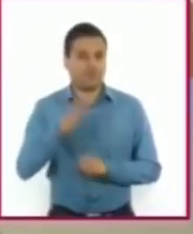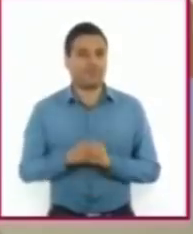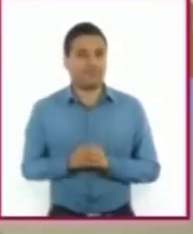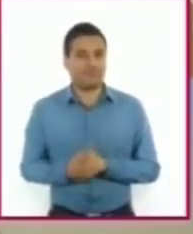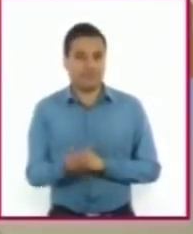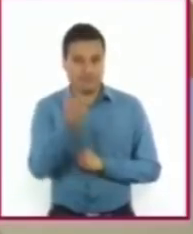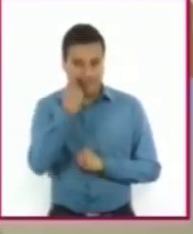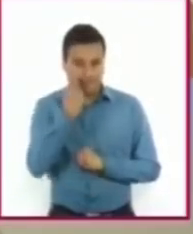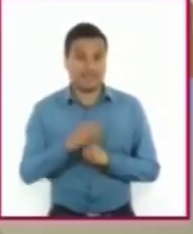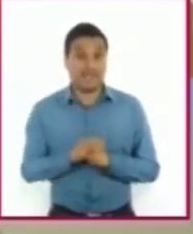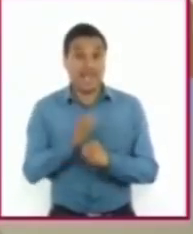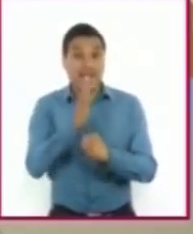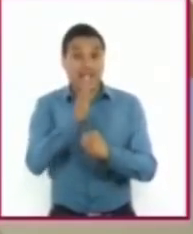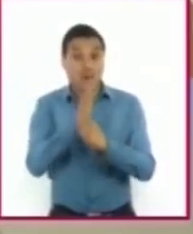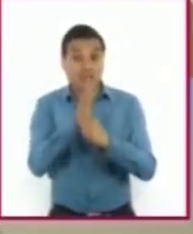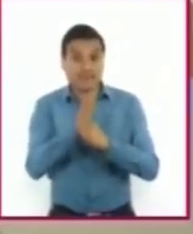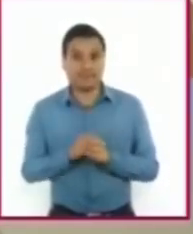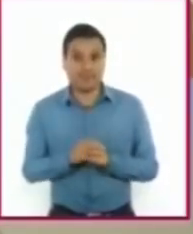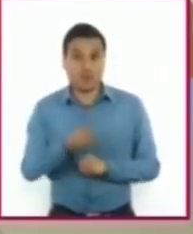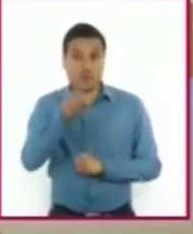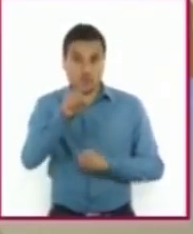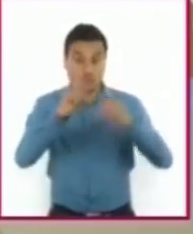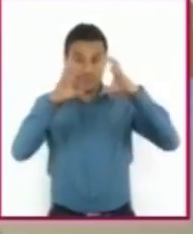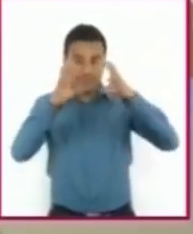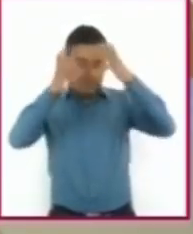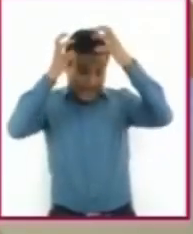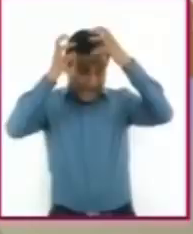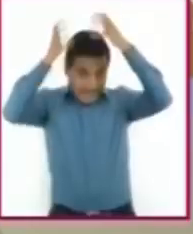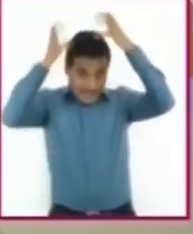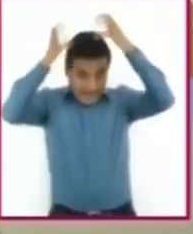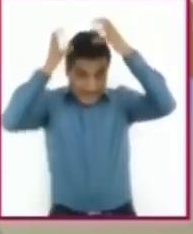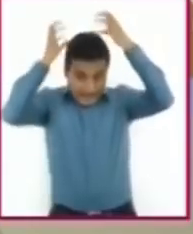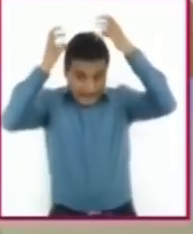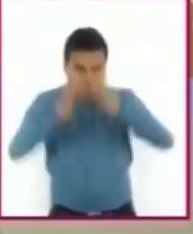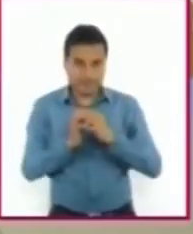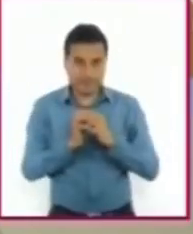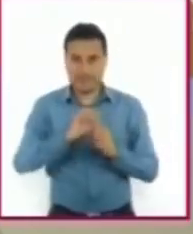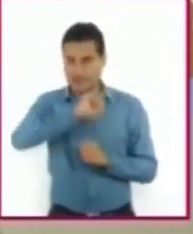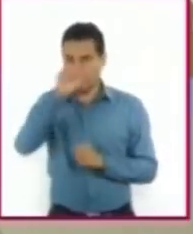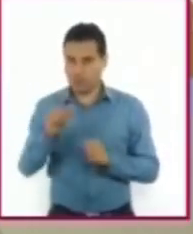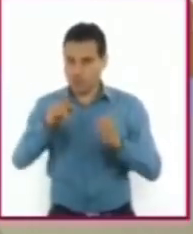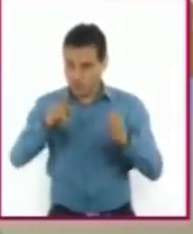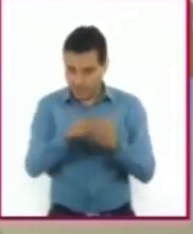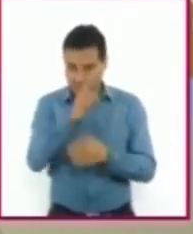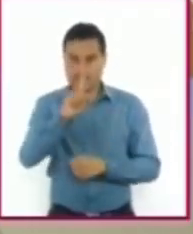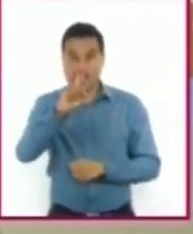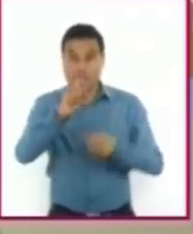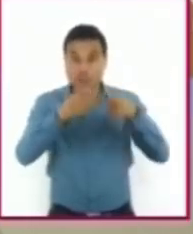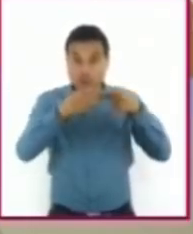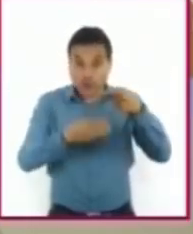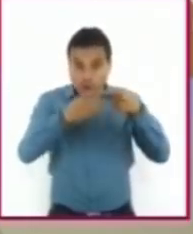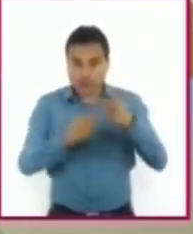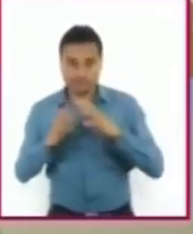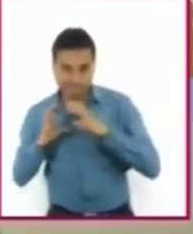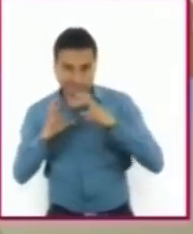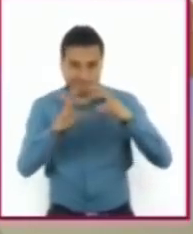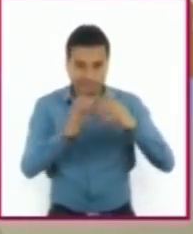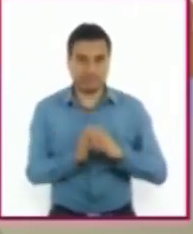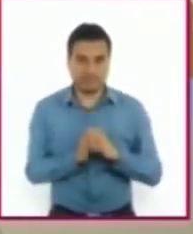ahora vas a friccionarlo vigorosamente en tu cabello y vas a repetirlo, vas a acercar el globo hacia el chorro del agua.